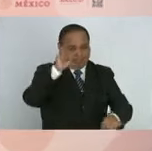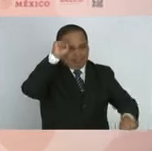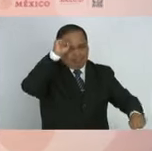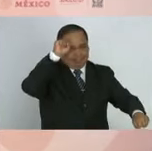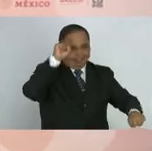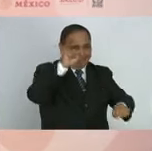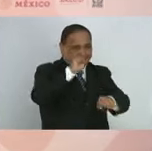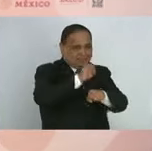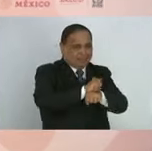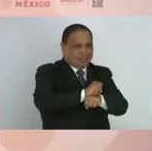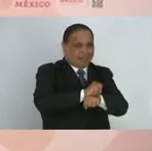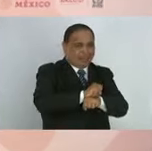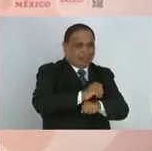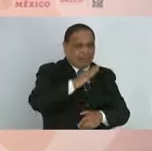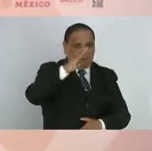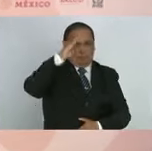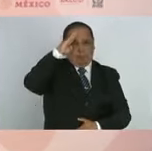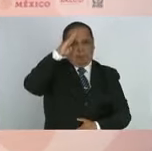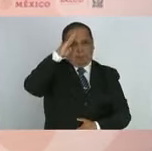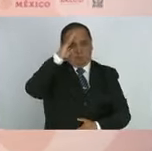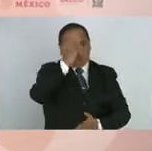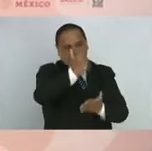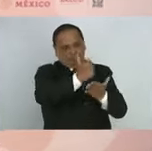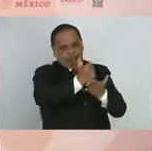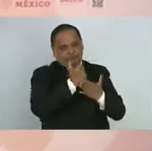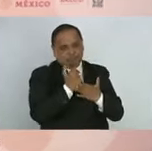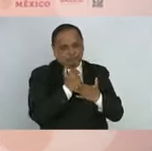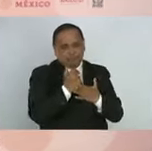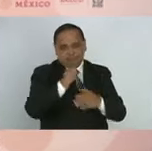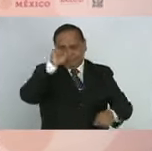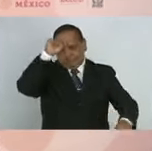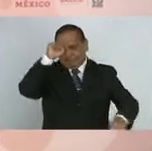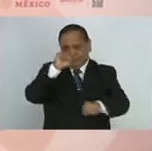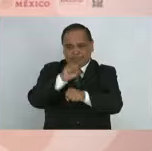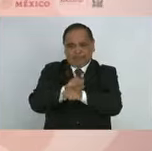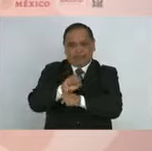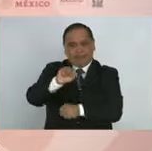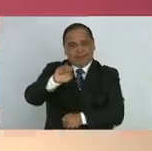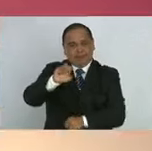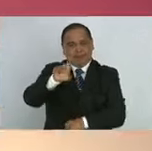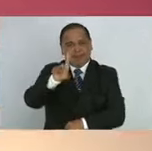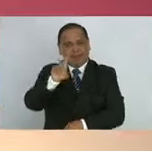Secretaría de Marina, de la Secretaría de la Defensa.